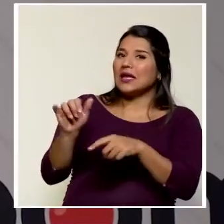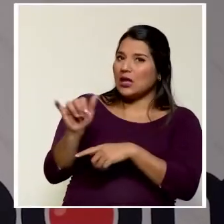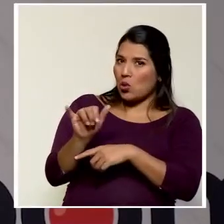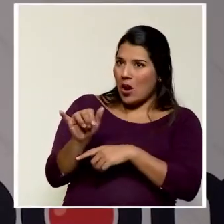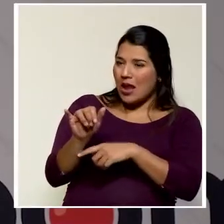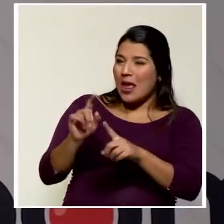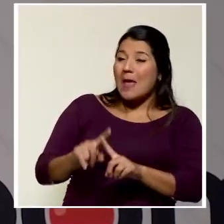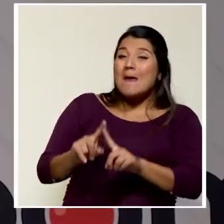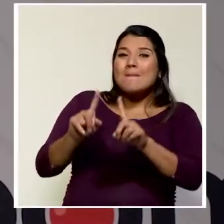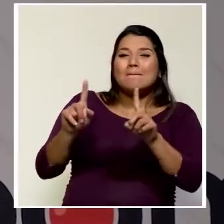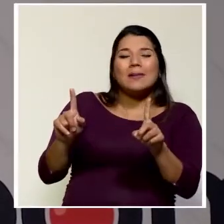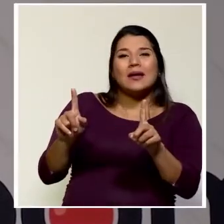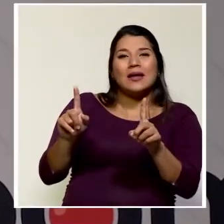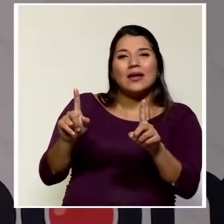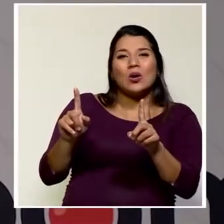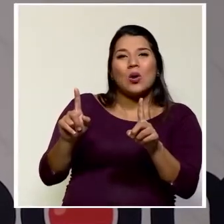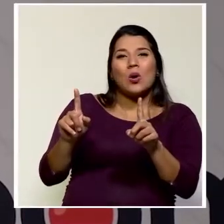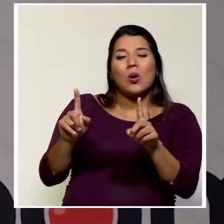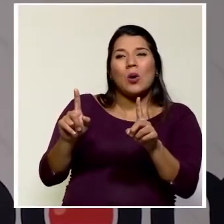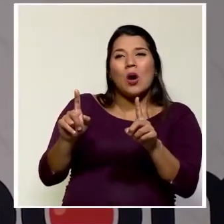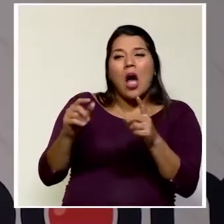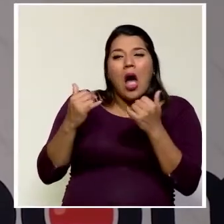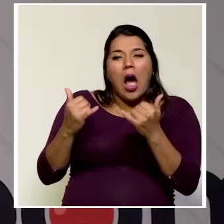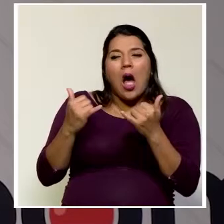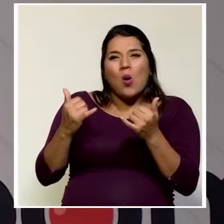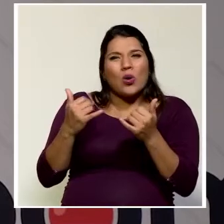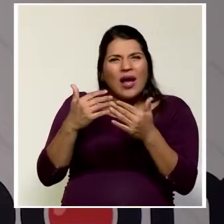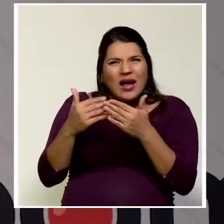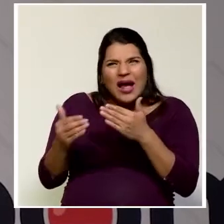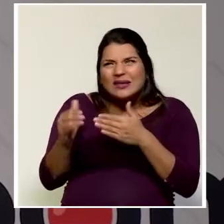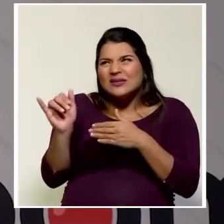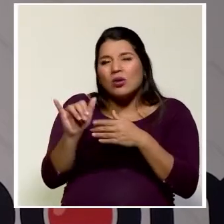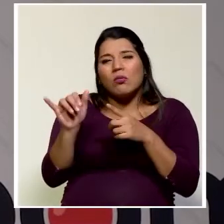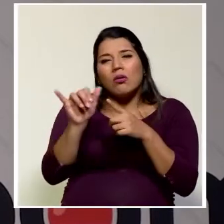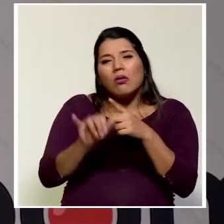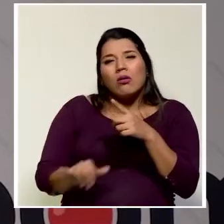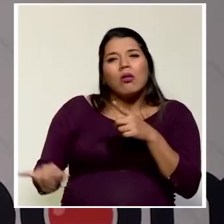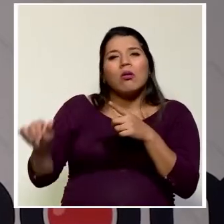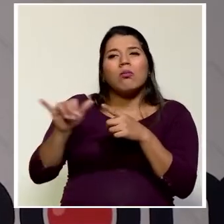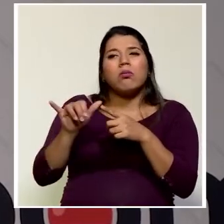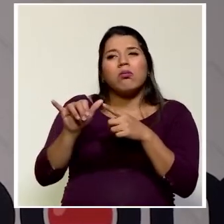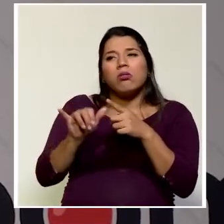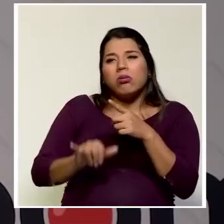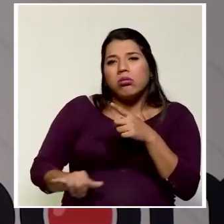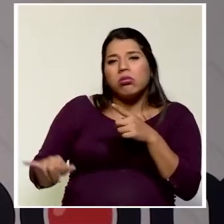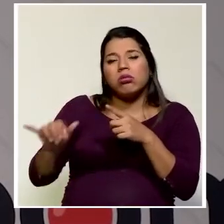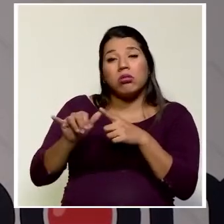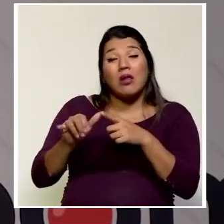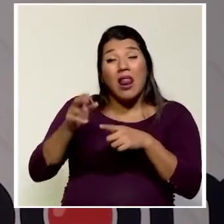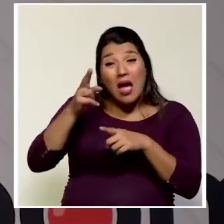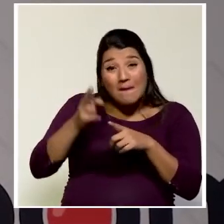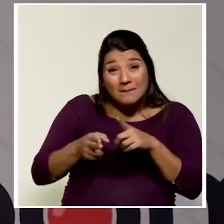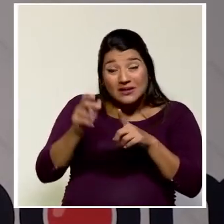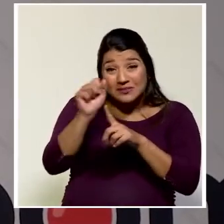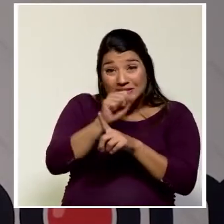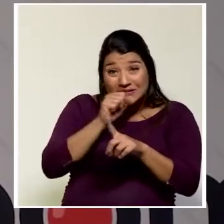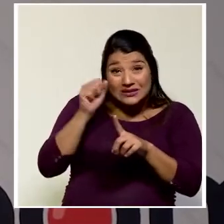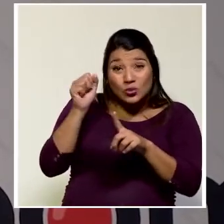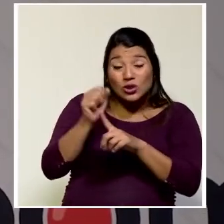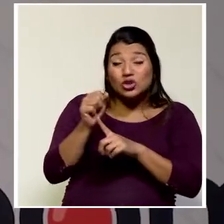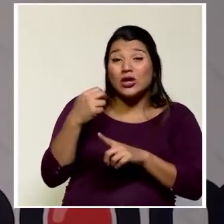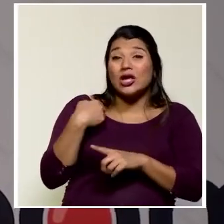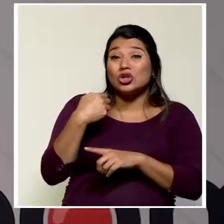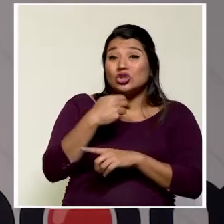está convirtiendo casi que en un círculo vicioso. La misma situación que vemos de cara a